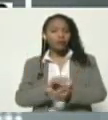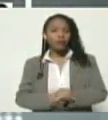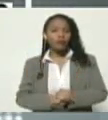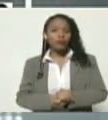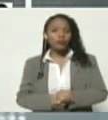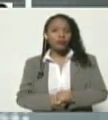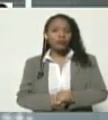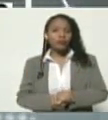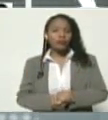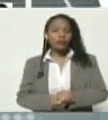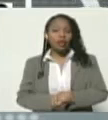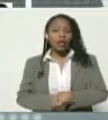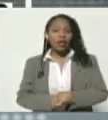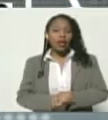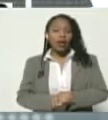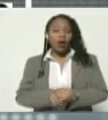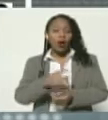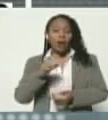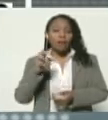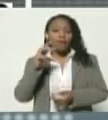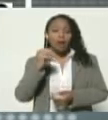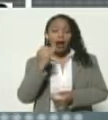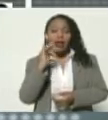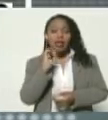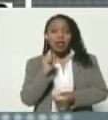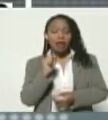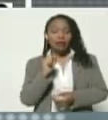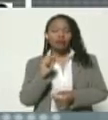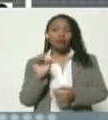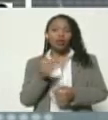Pedrito, María, José,